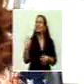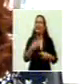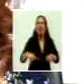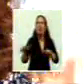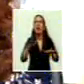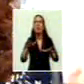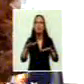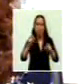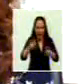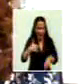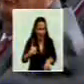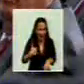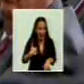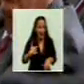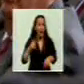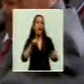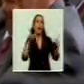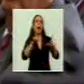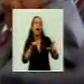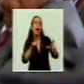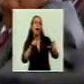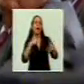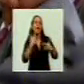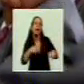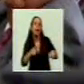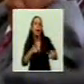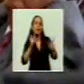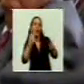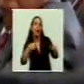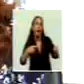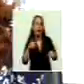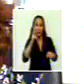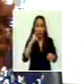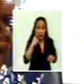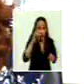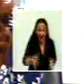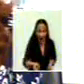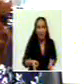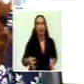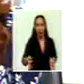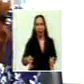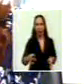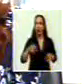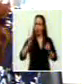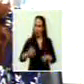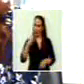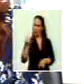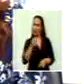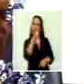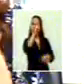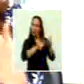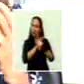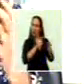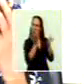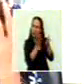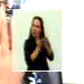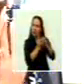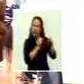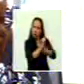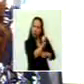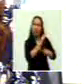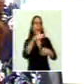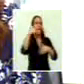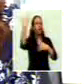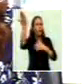pasan en la Argentina y que son programas de entretenimiento. También tenemos que darle valor a los hombres y mujeres que estudian, que se han ido a perfeccionar al